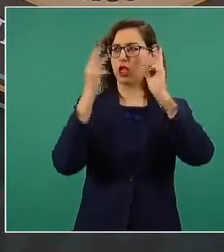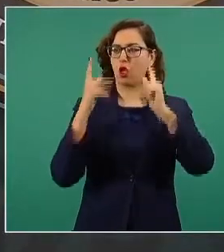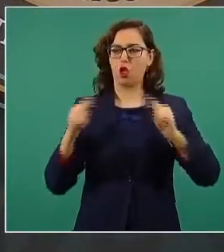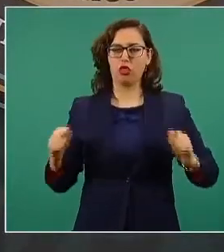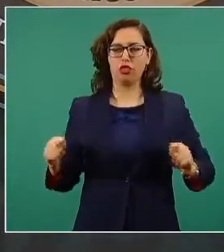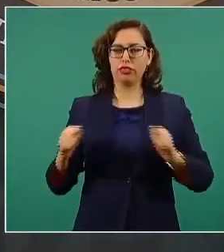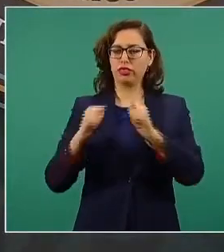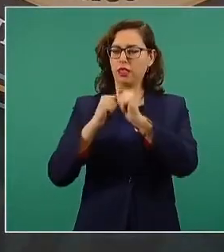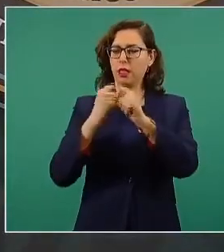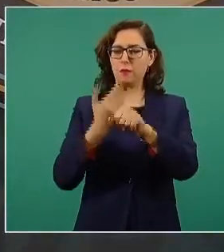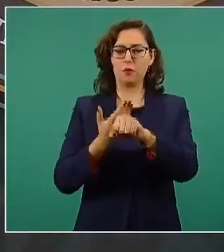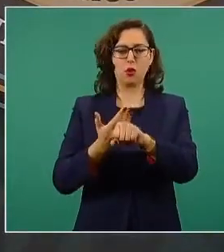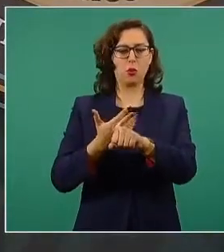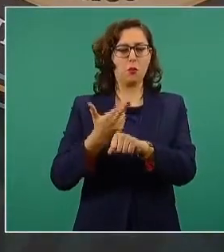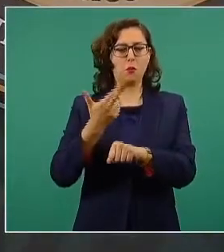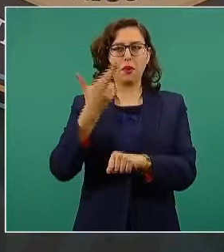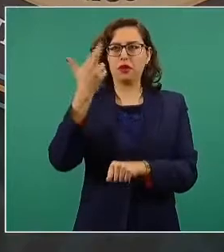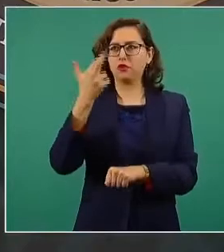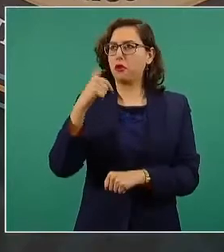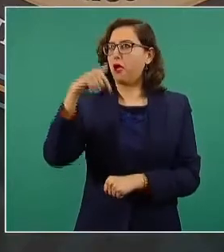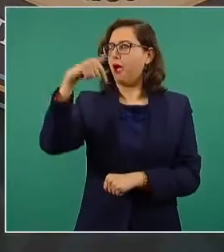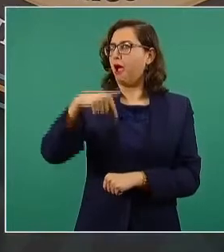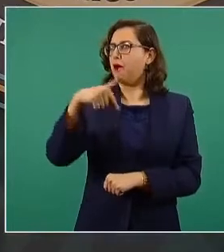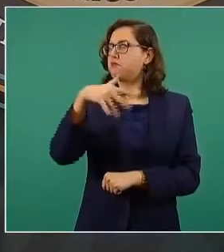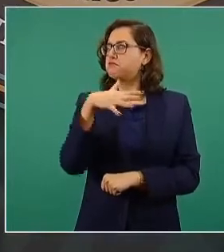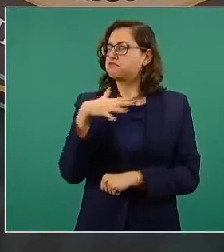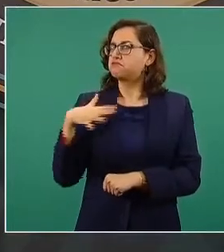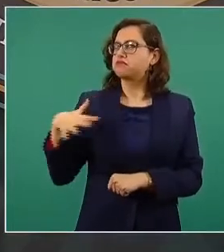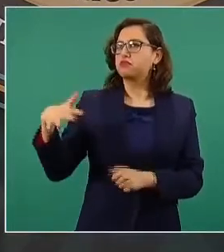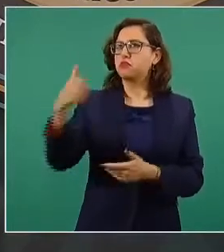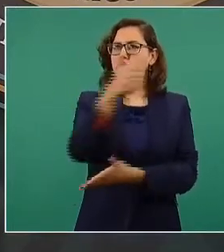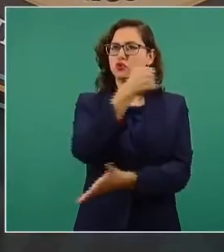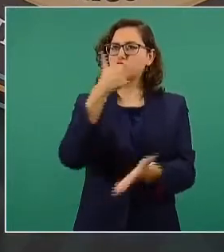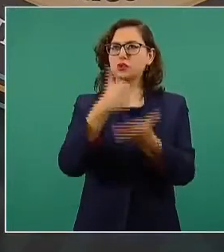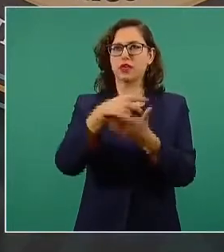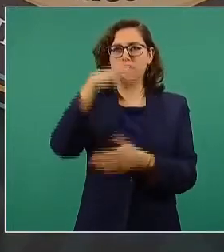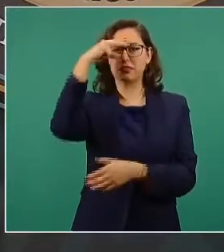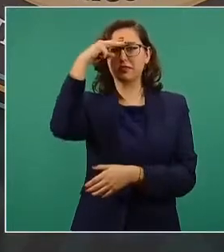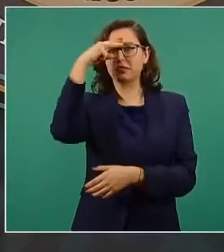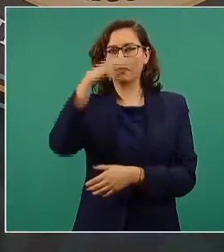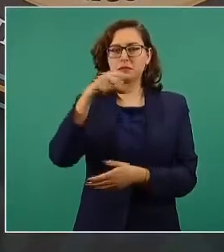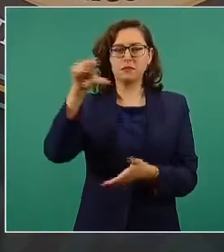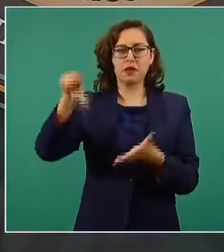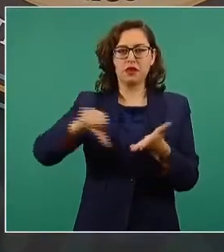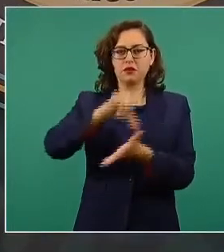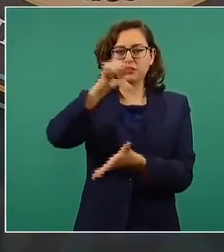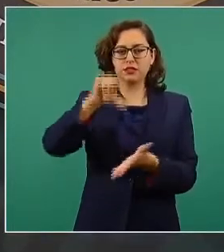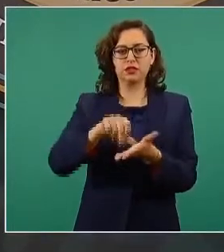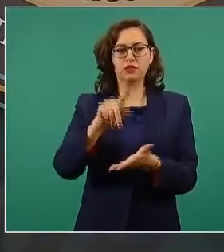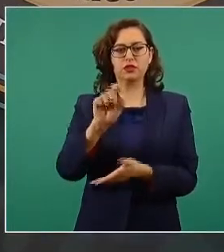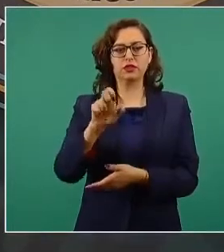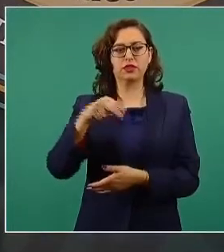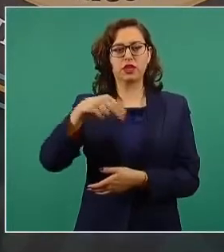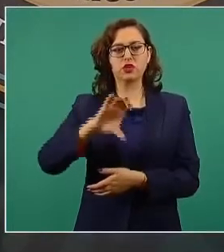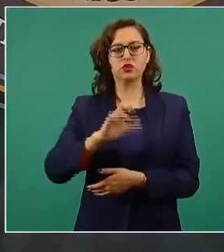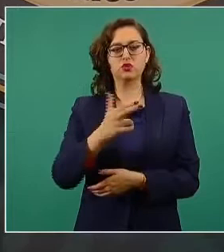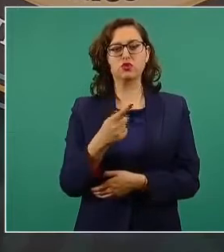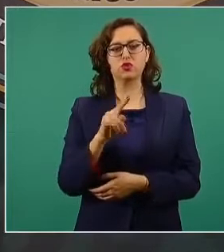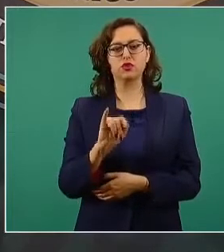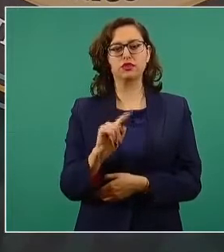edificio central de la gran Ciudad de México, Tenochtitlan, venimos